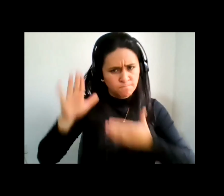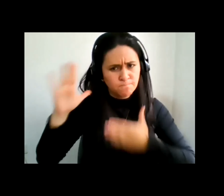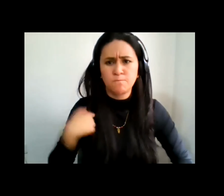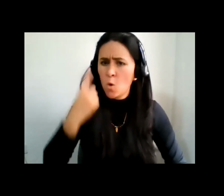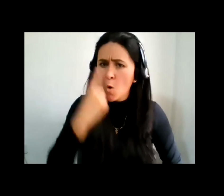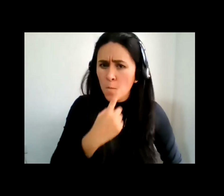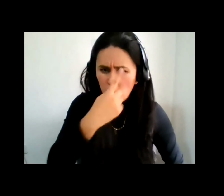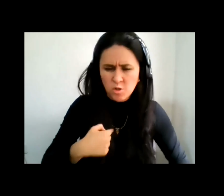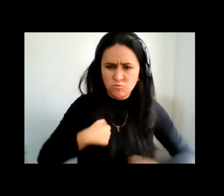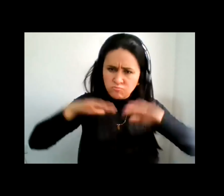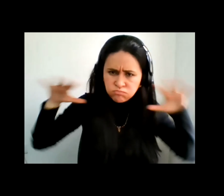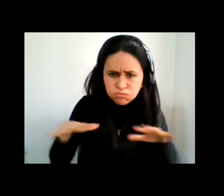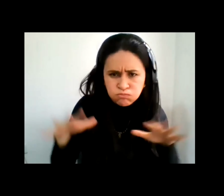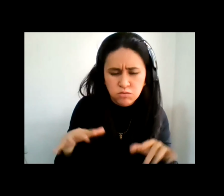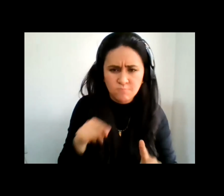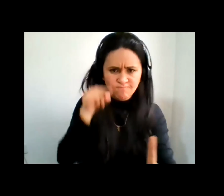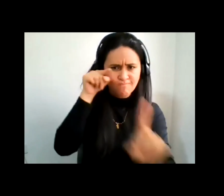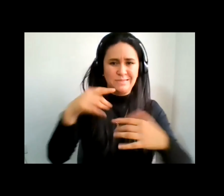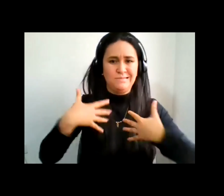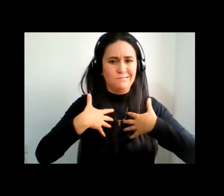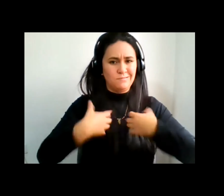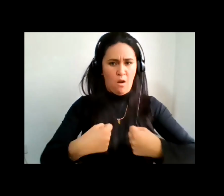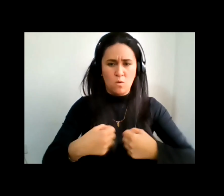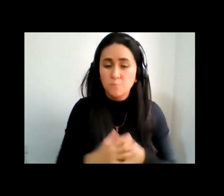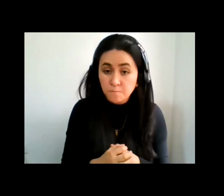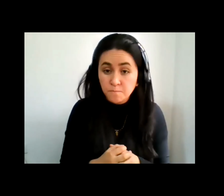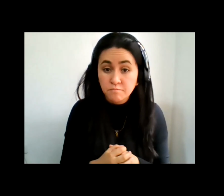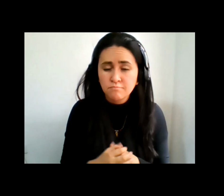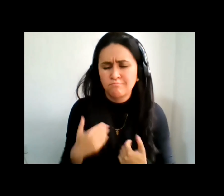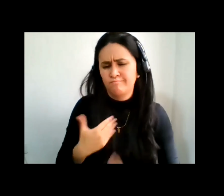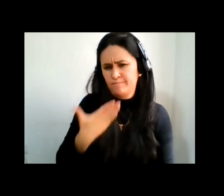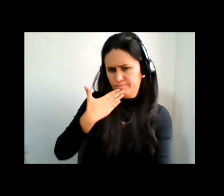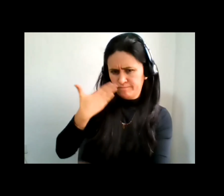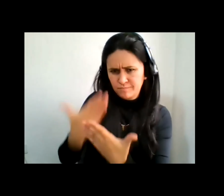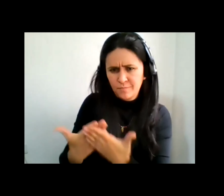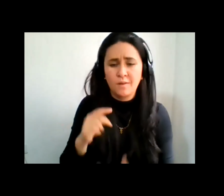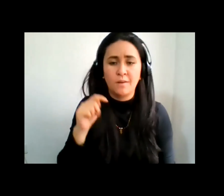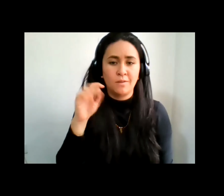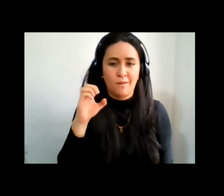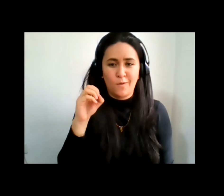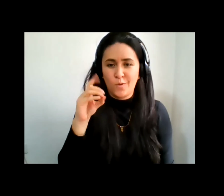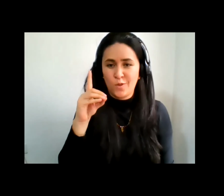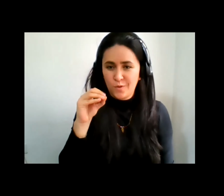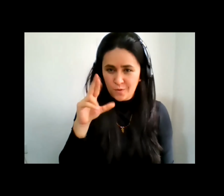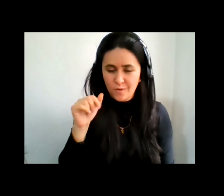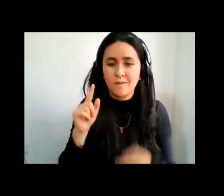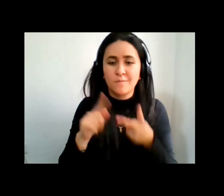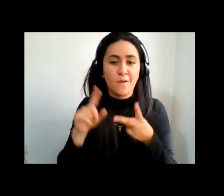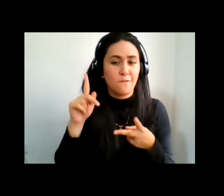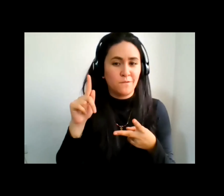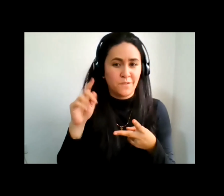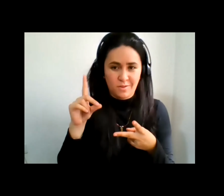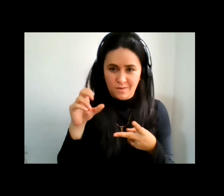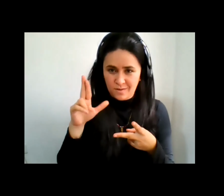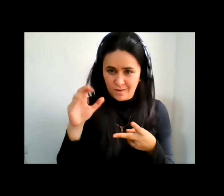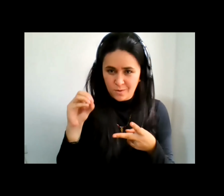Quiero agradecer especialmente a Teodora, a Federico y a Natalia por